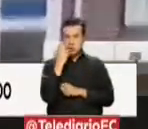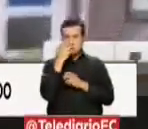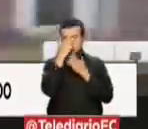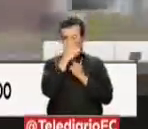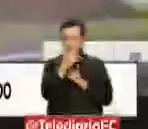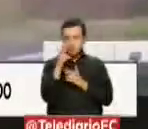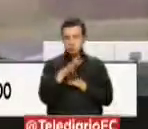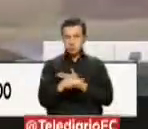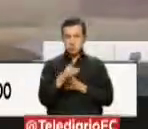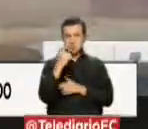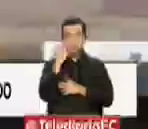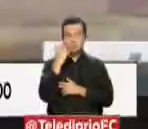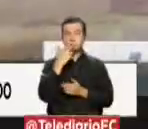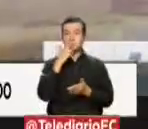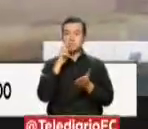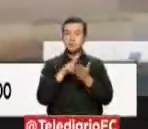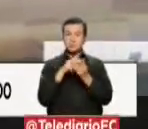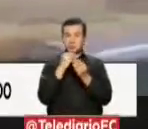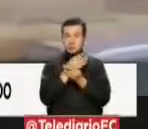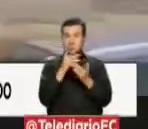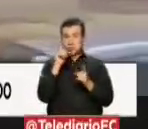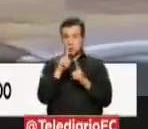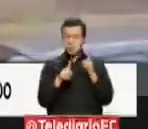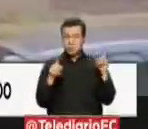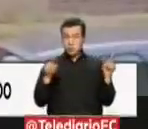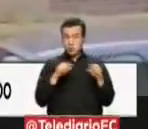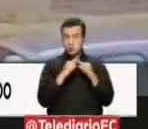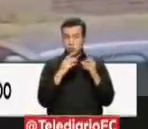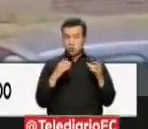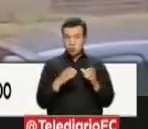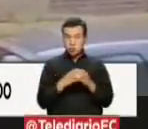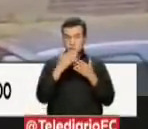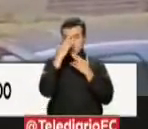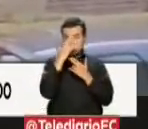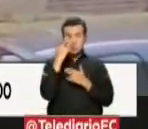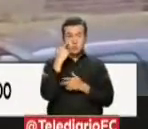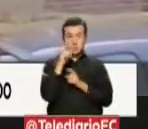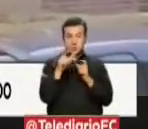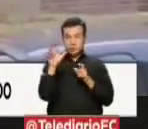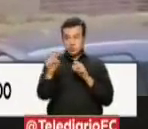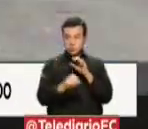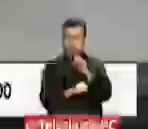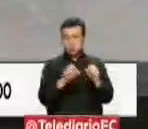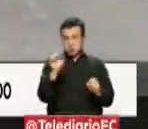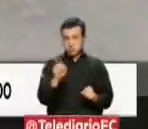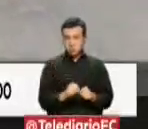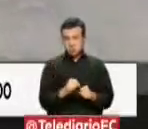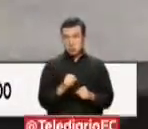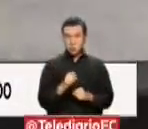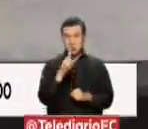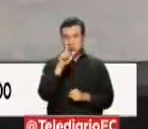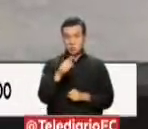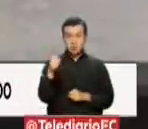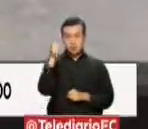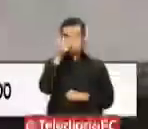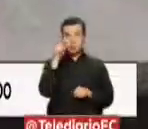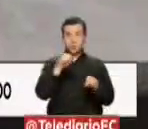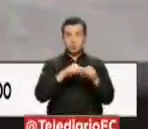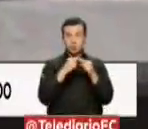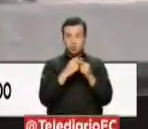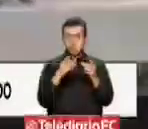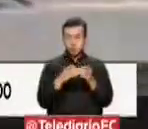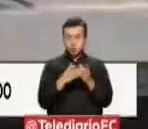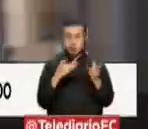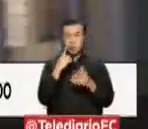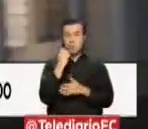terrorista. En un comunicado se explicó que varios equipos de lucha antiterrorista capturaron a los implicados, entre ellos un supuesto cabecilla de la organización,